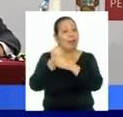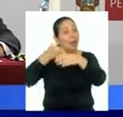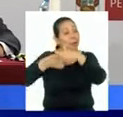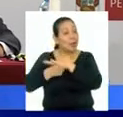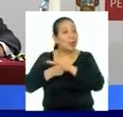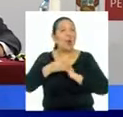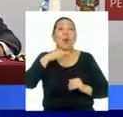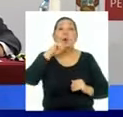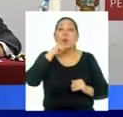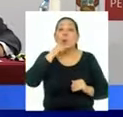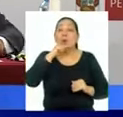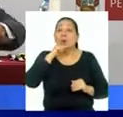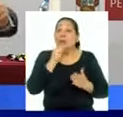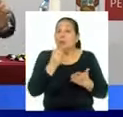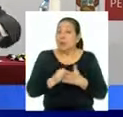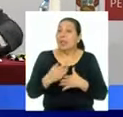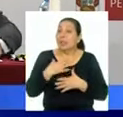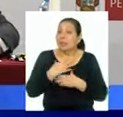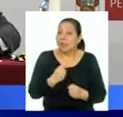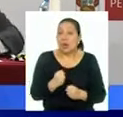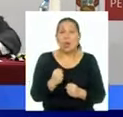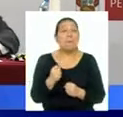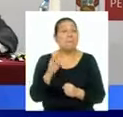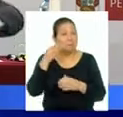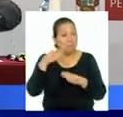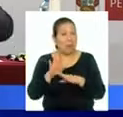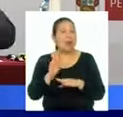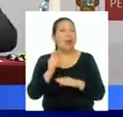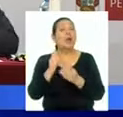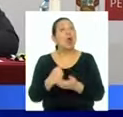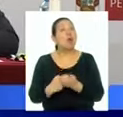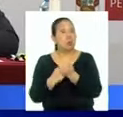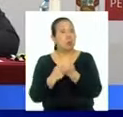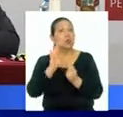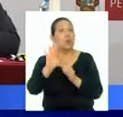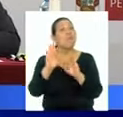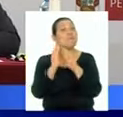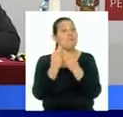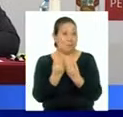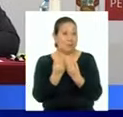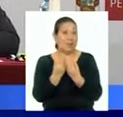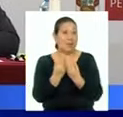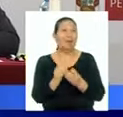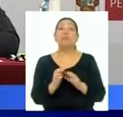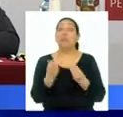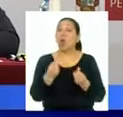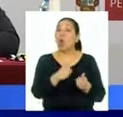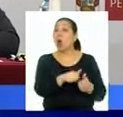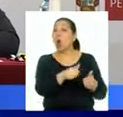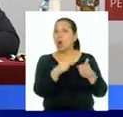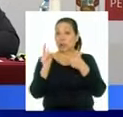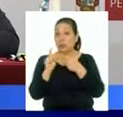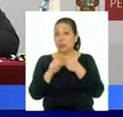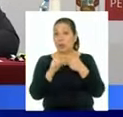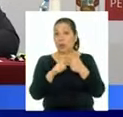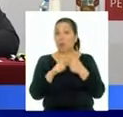Además, se ha fortalecido la atención en salud para la familia policial. El otro eje es